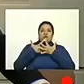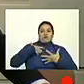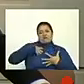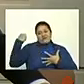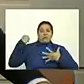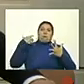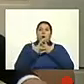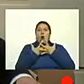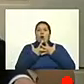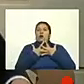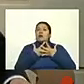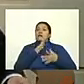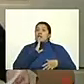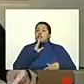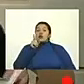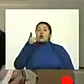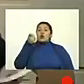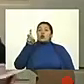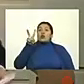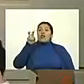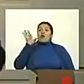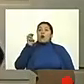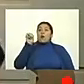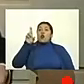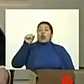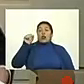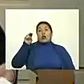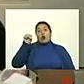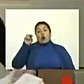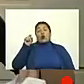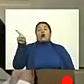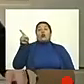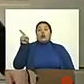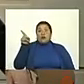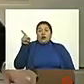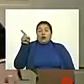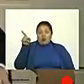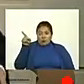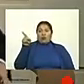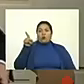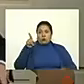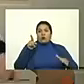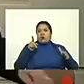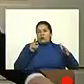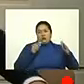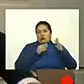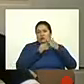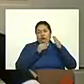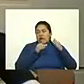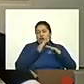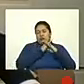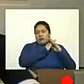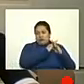La misión la tenía Gustavo Moreno, el fiscal anticorrupción, en una mesa conjunta con el contralor